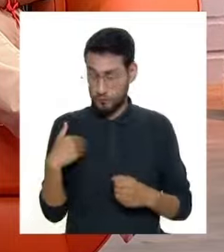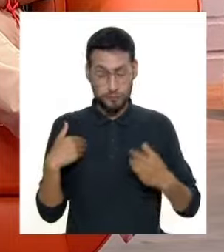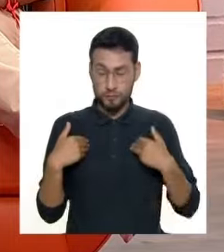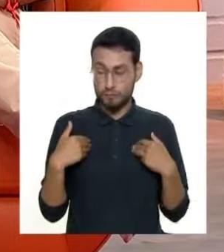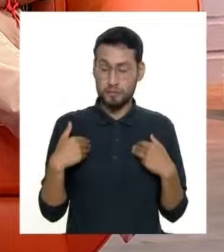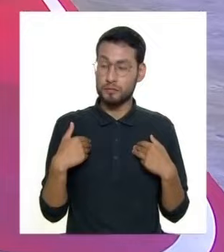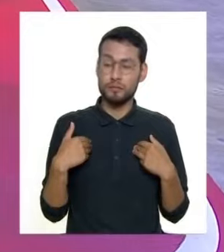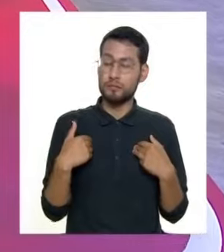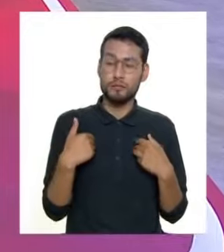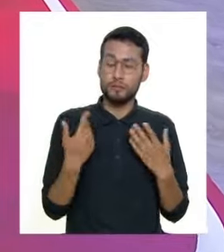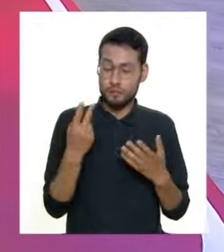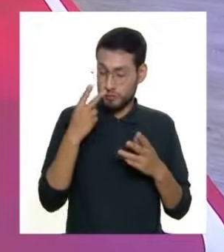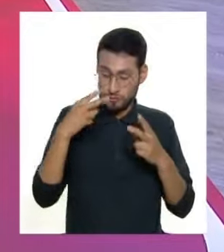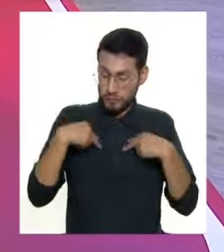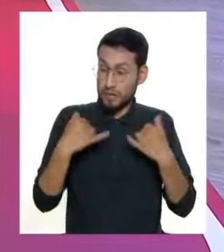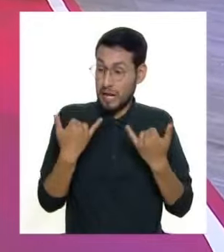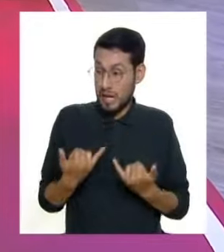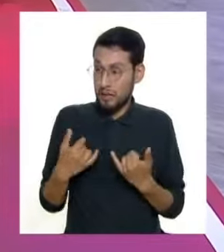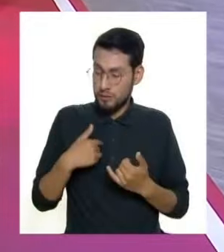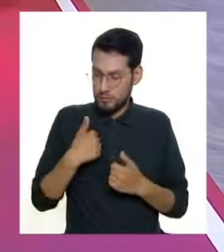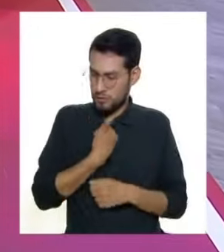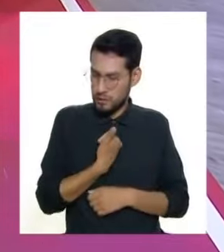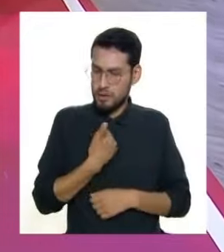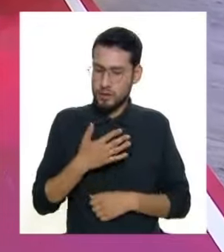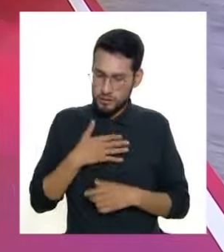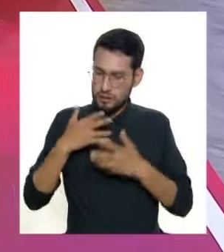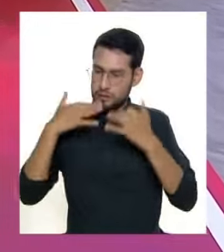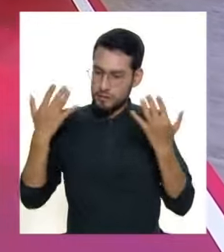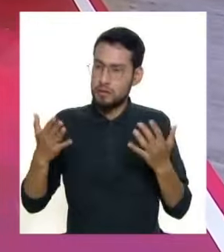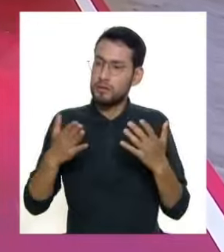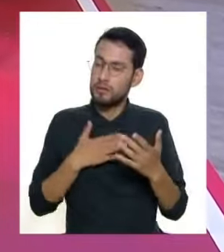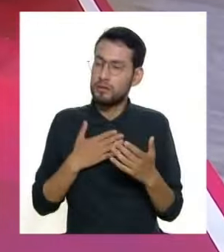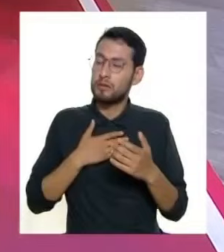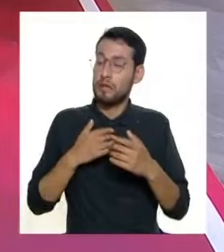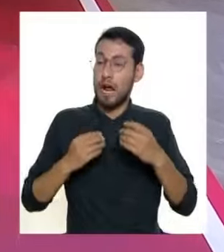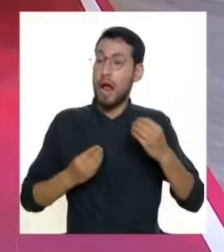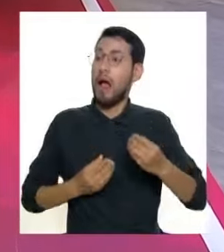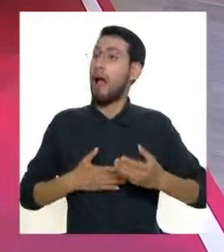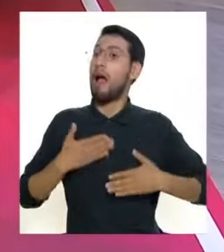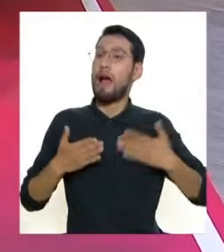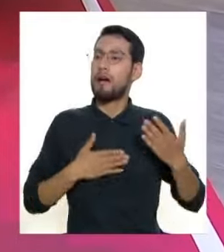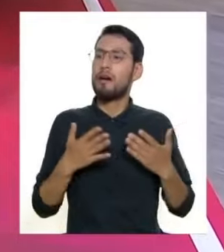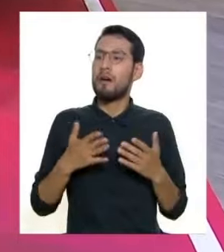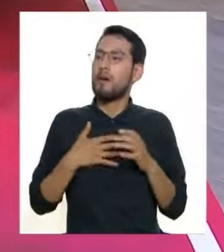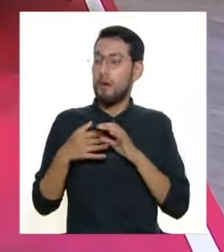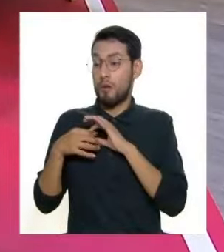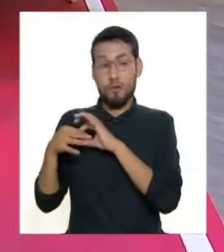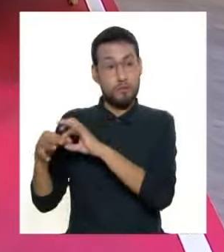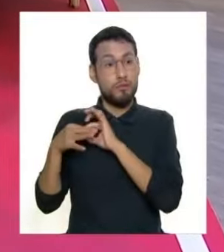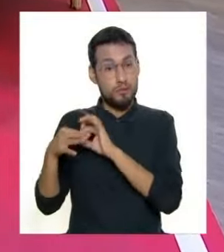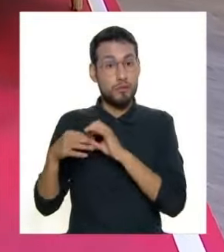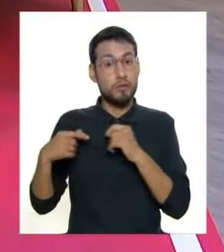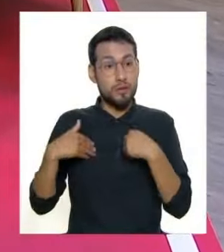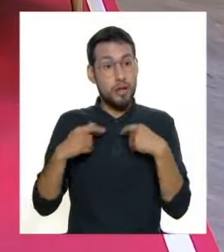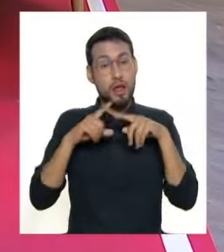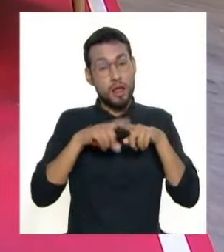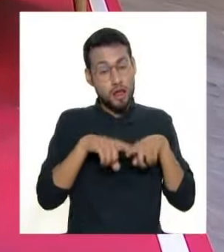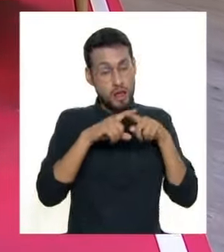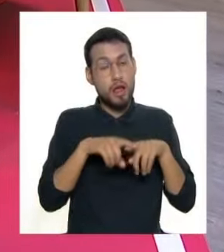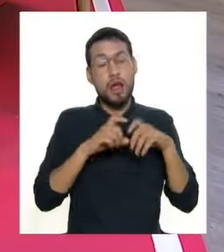este digamos, nivel de conciencia que tengo, yo depositaba mi felicidad y mi estado de ánimo en mi relación. Tenía una